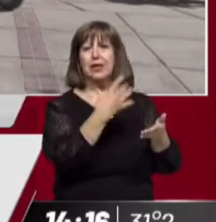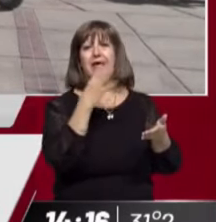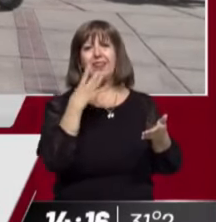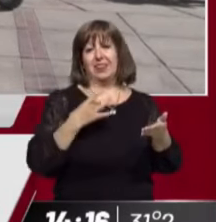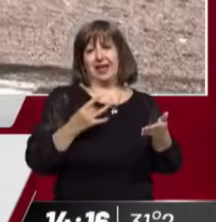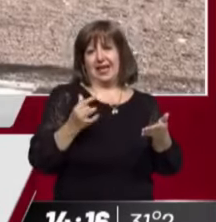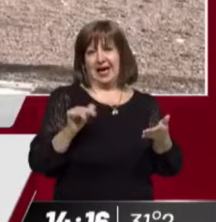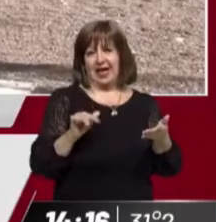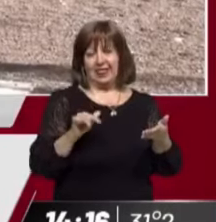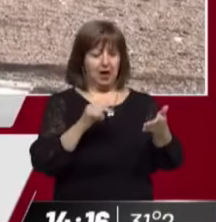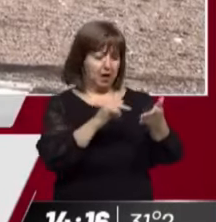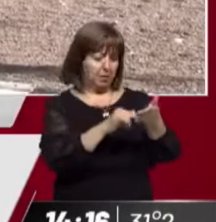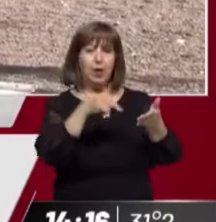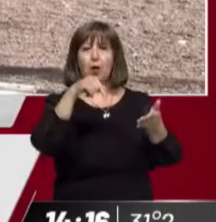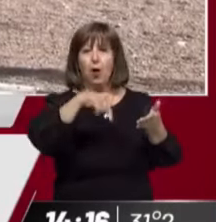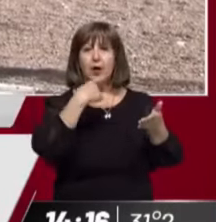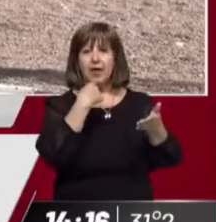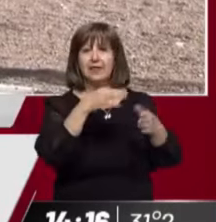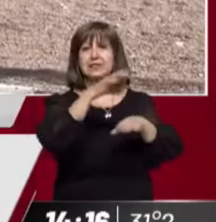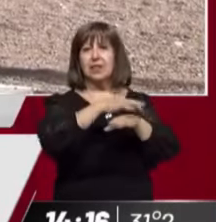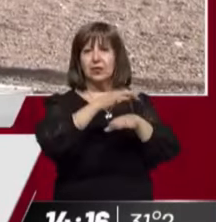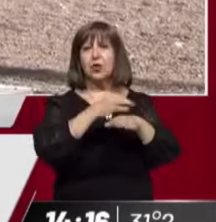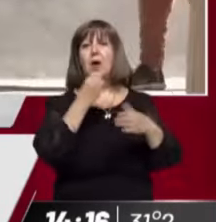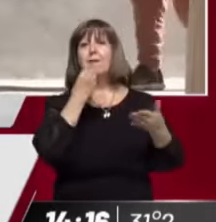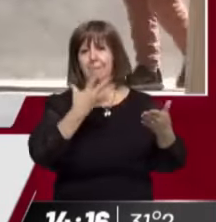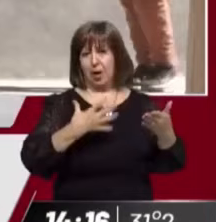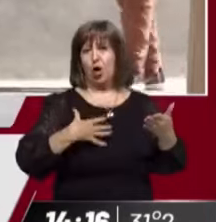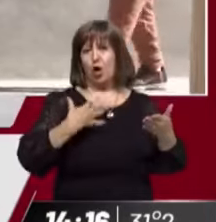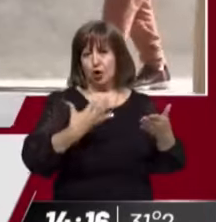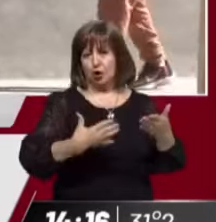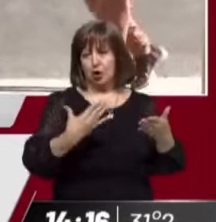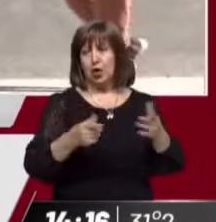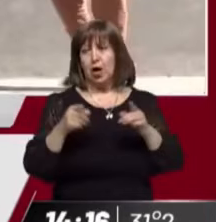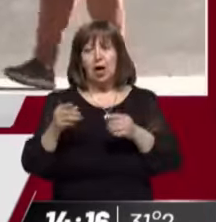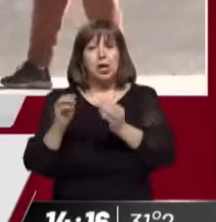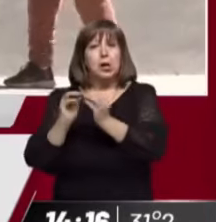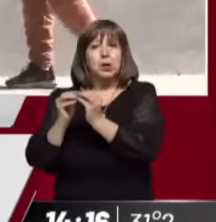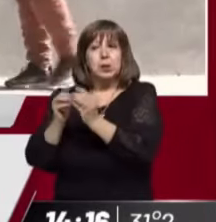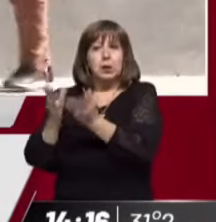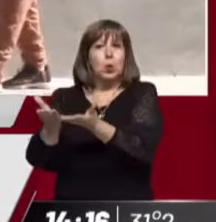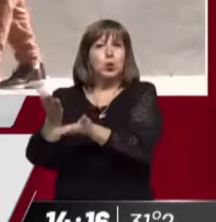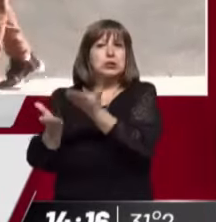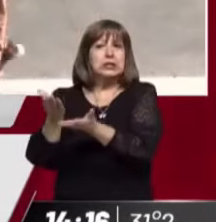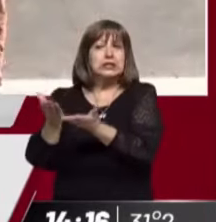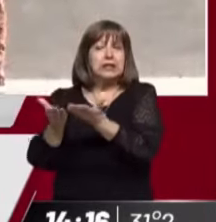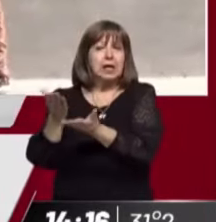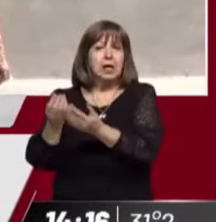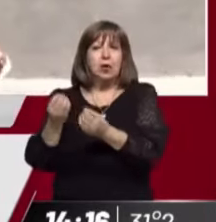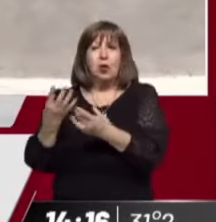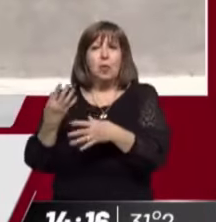del hospital NOTI, los dos estarían en buen estado general. Ahora hay que ver cómo sigue la causa para ver cómo llegó